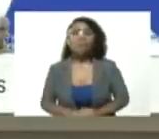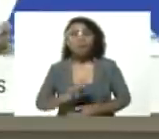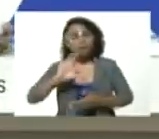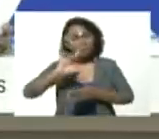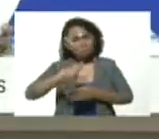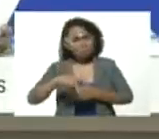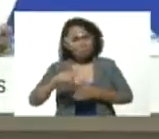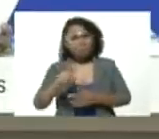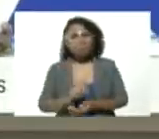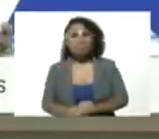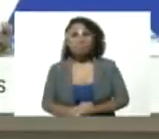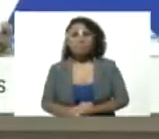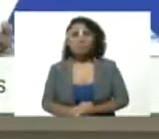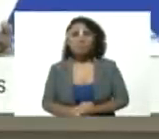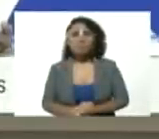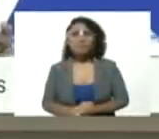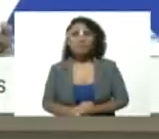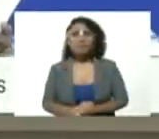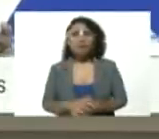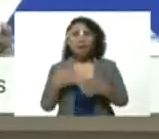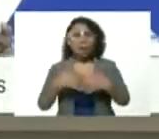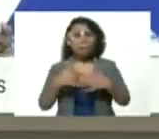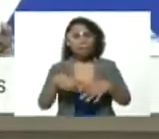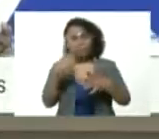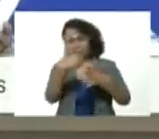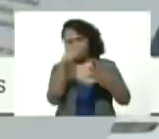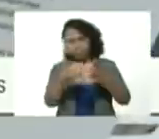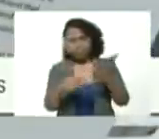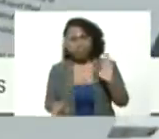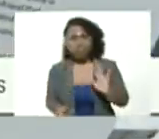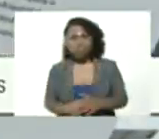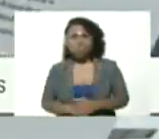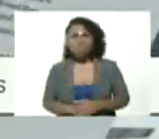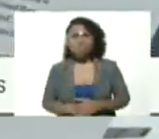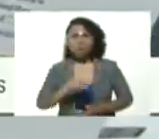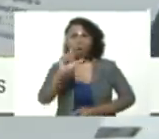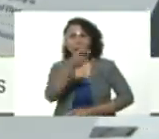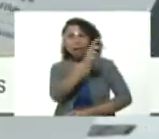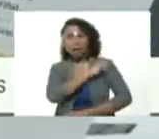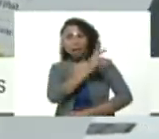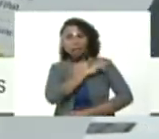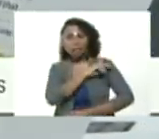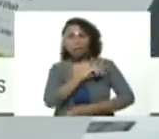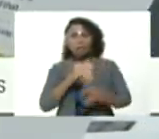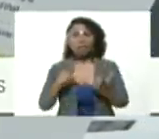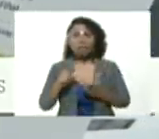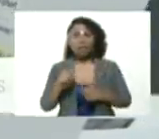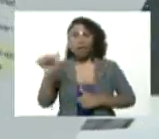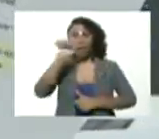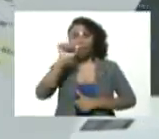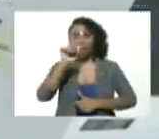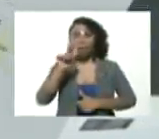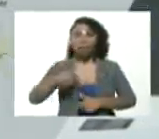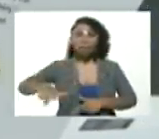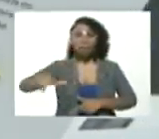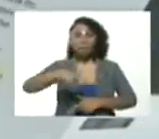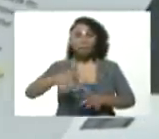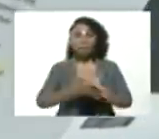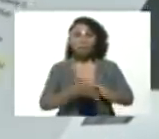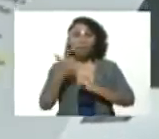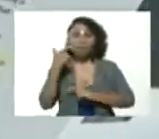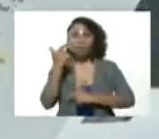Luego, empresa X, a la gerencia de Hidrolago, le dice